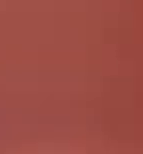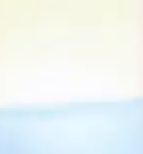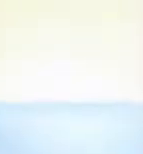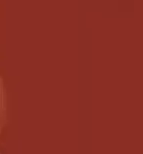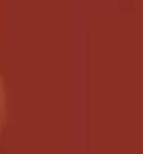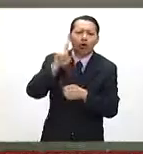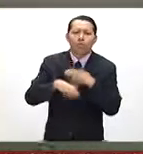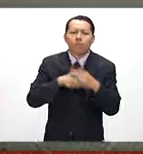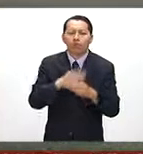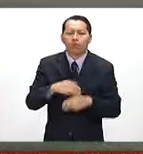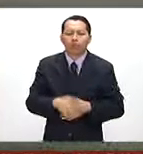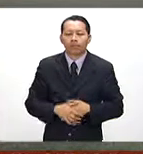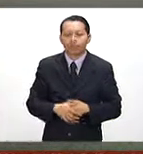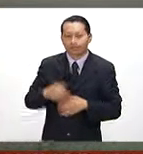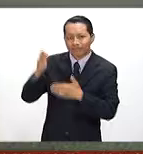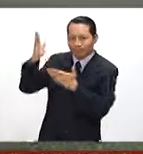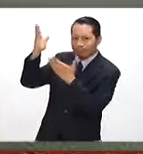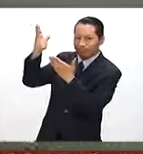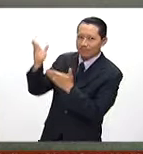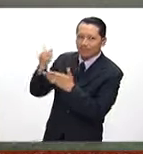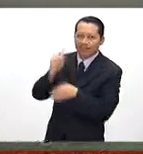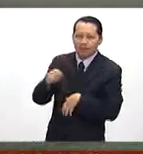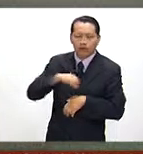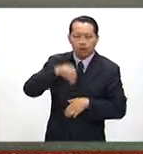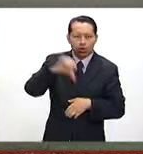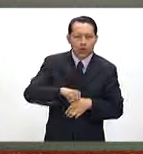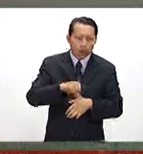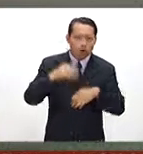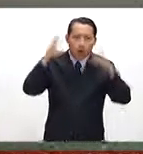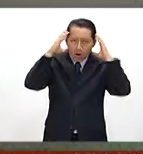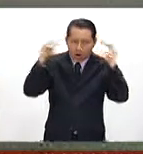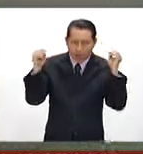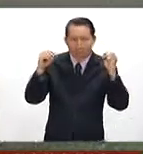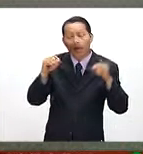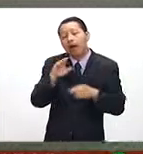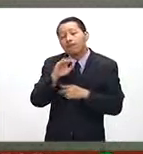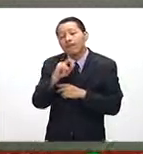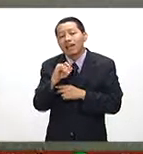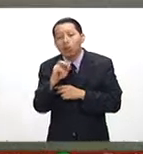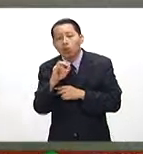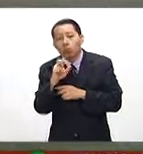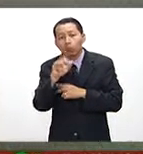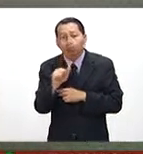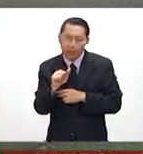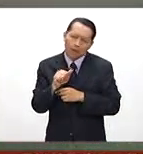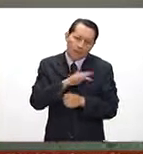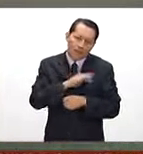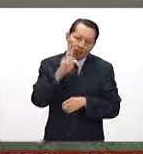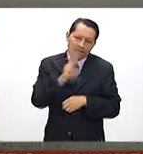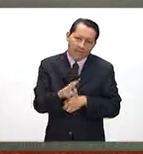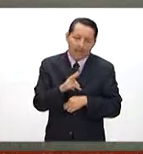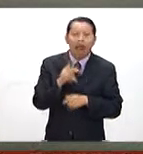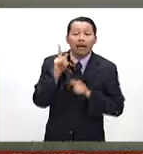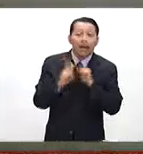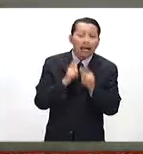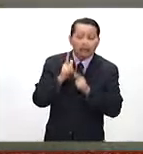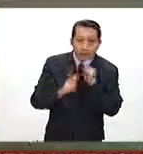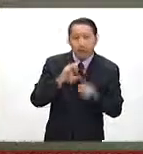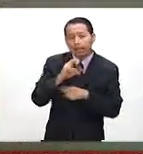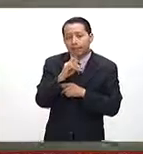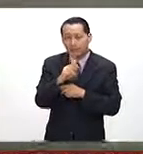mundo. Otro de los partidos que llama la atención para hoy, Holanda contra Bielorrusia, sin duda alguna hay que verlo. Grecia contra